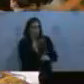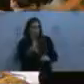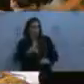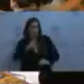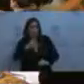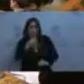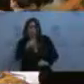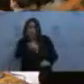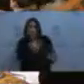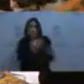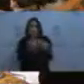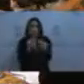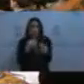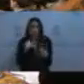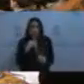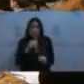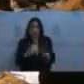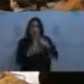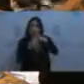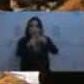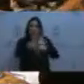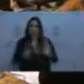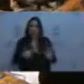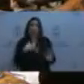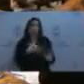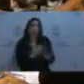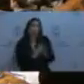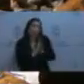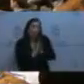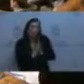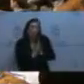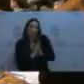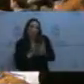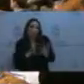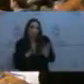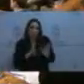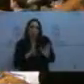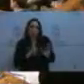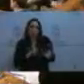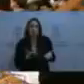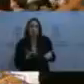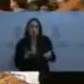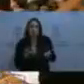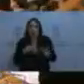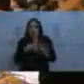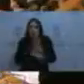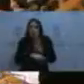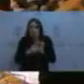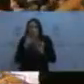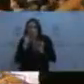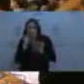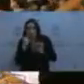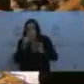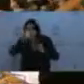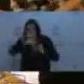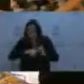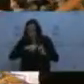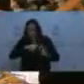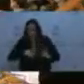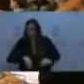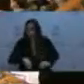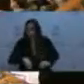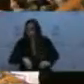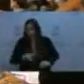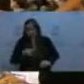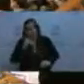entre ellos. Por lo tanto, le ruego, por favor, que se atenga a la norma y a la costumbre de esta casa. Bien. Y